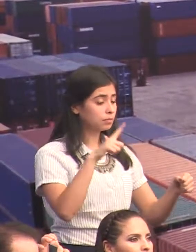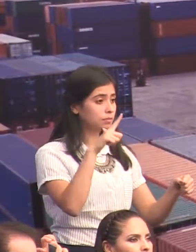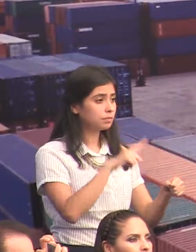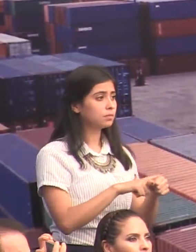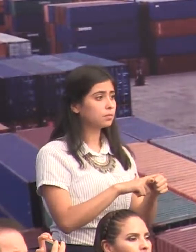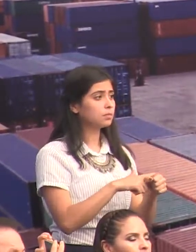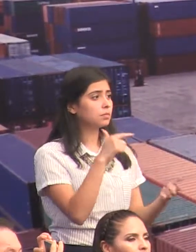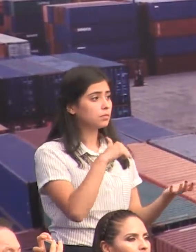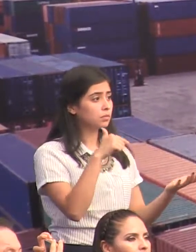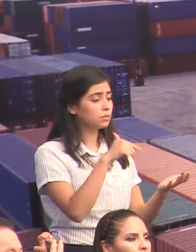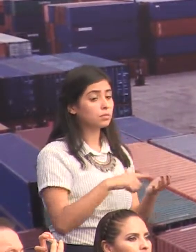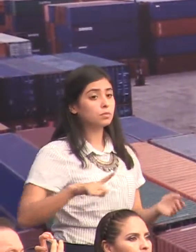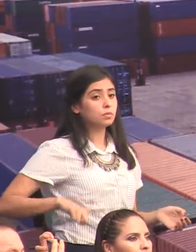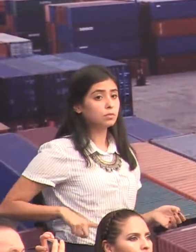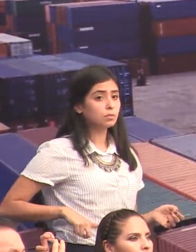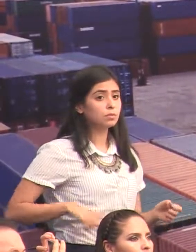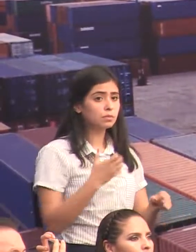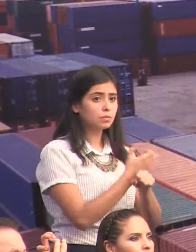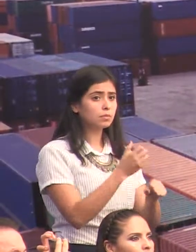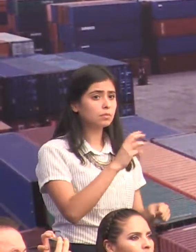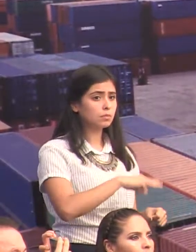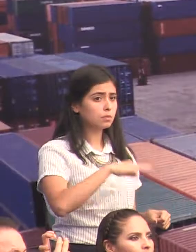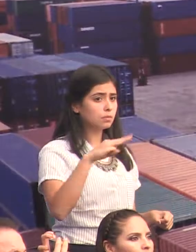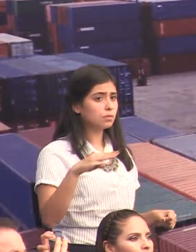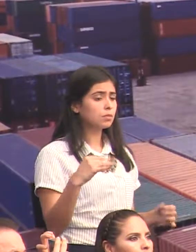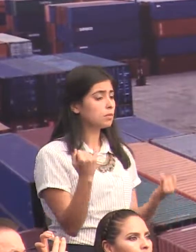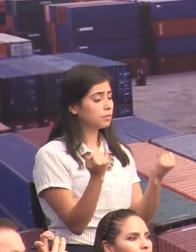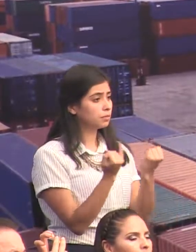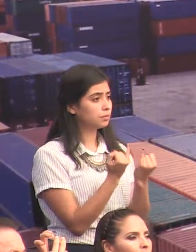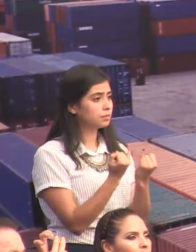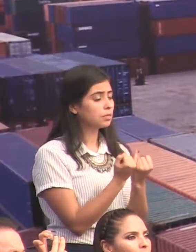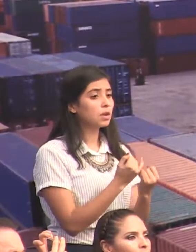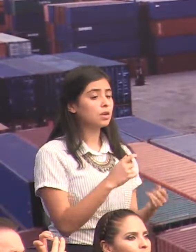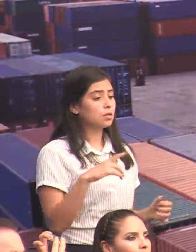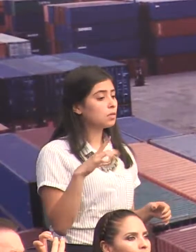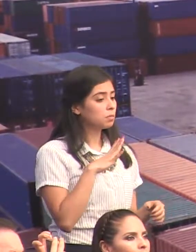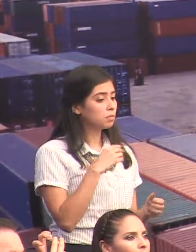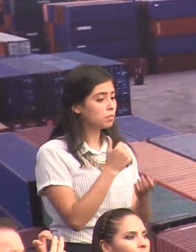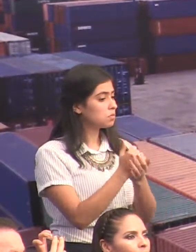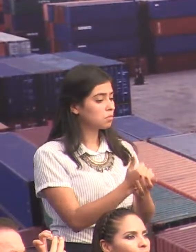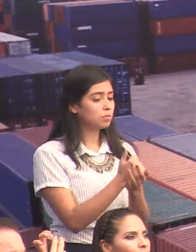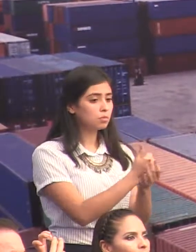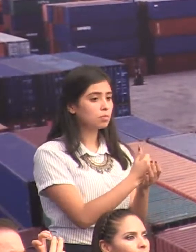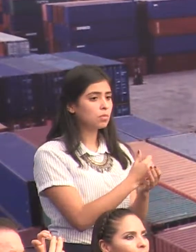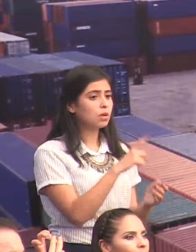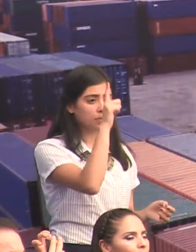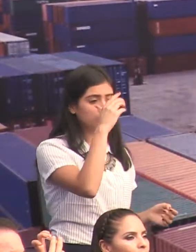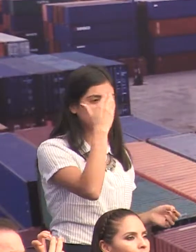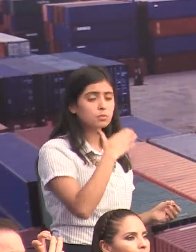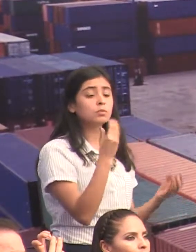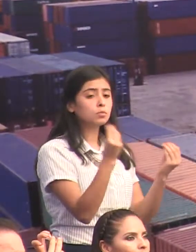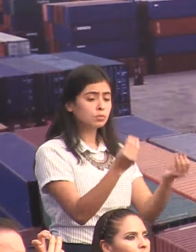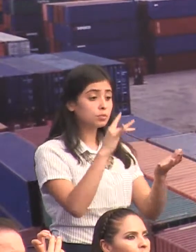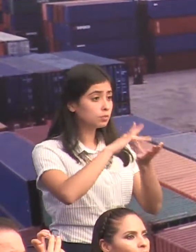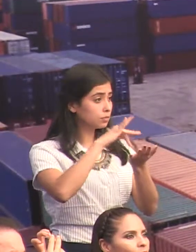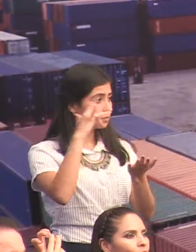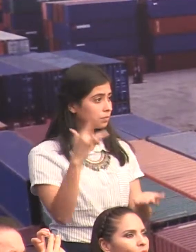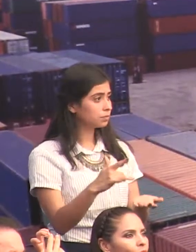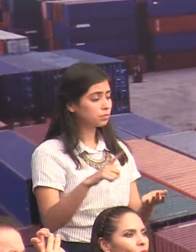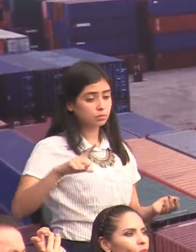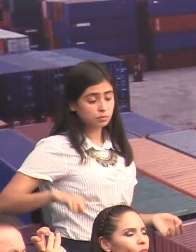de la firma de la Carta de Intención para asumir la denominación de Zona Económica Especial que suscribe el Gobierno del Estado de